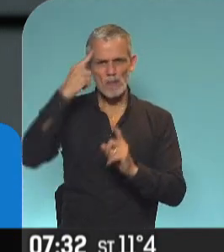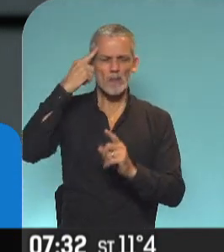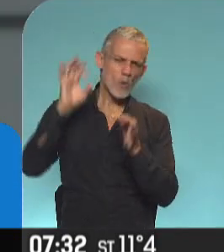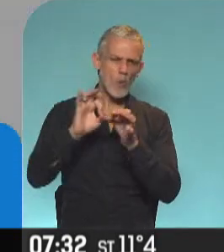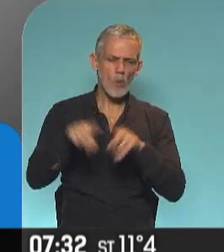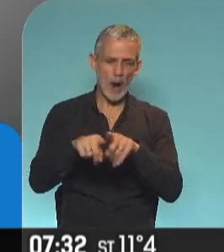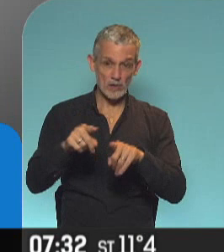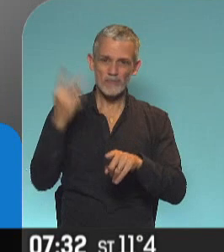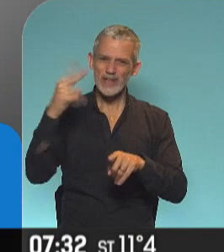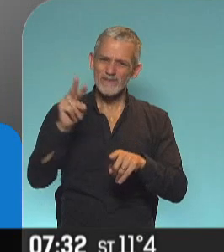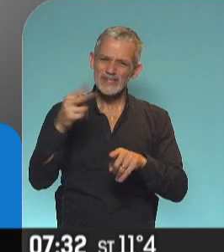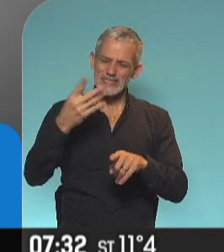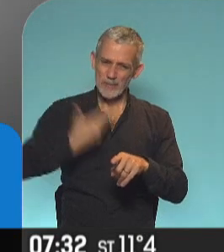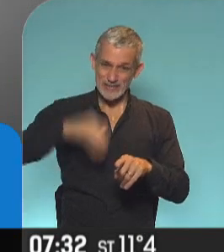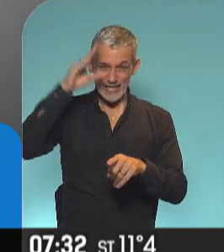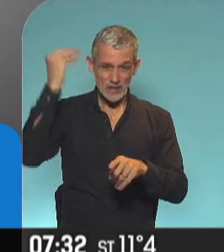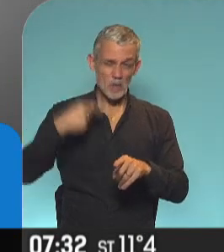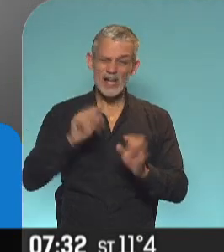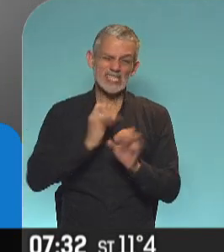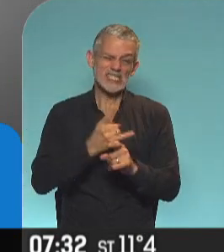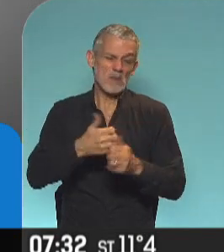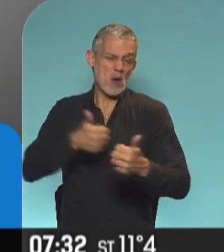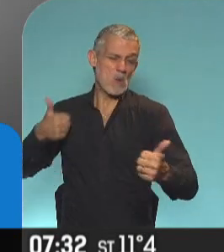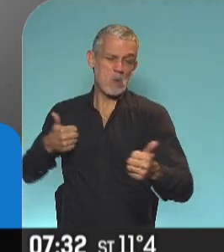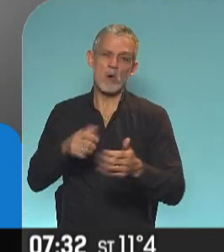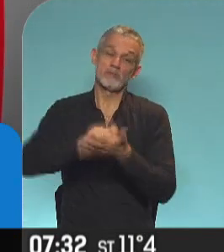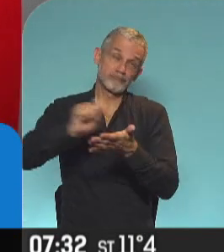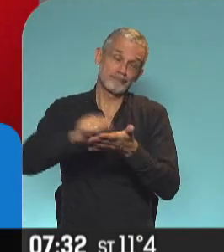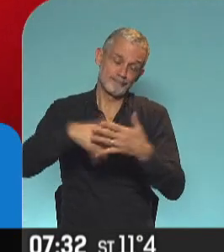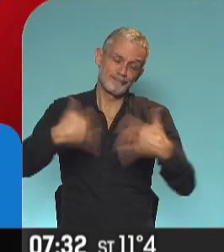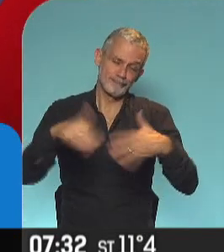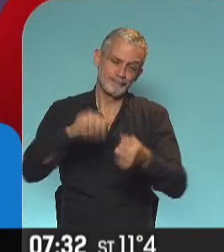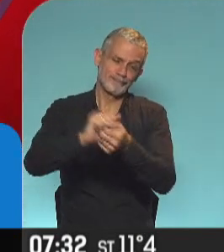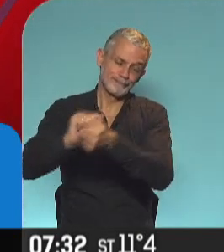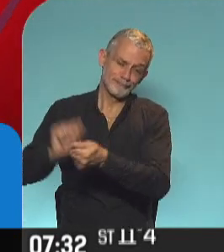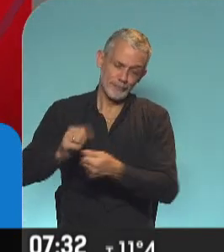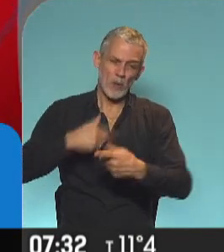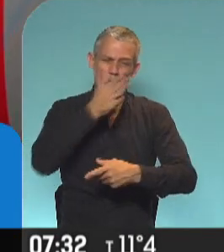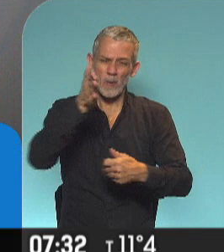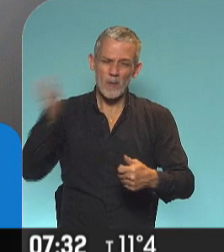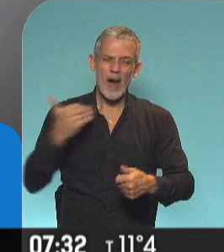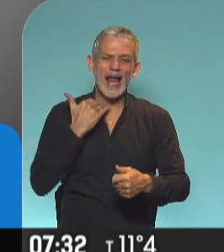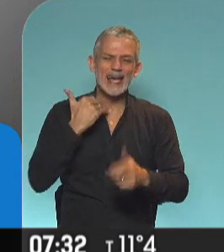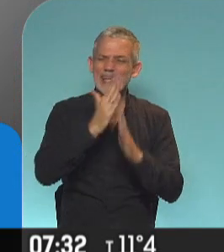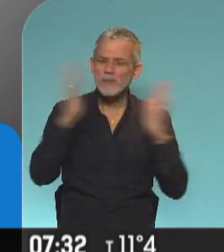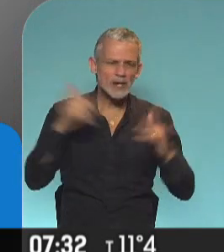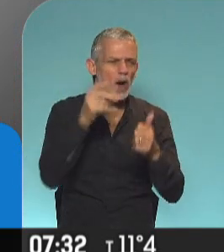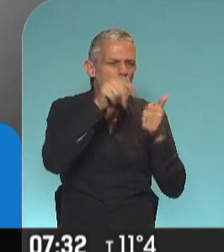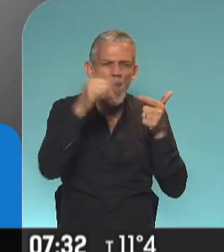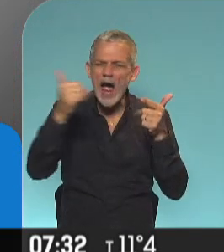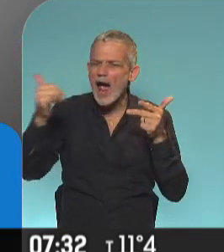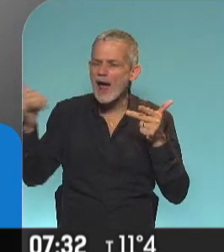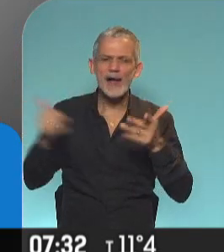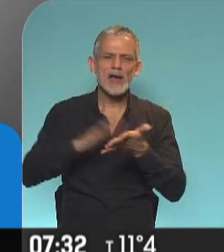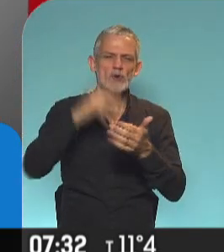de la vicepresidenta, que se mantiene muchas veces distante porque se ha escrito tanto. Sí, la mucho. Verdad que si uno va a una librería, tenés un montón de libros. Muchos sí, libros